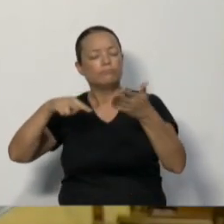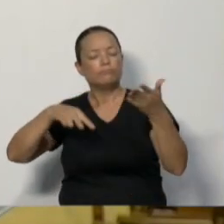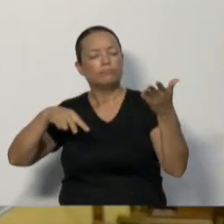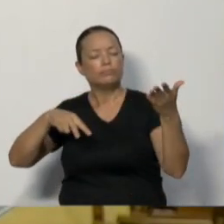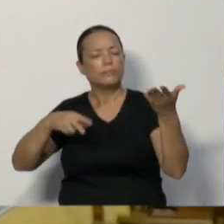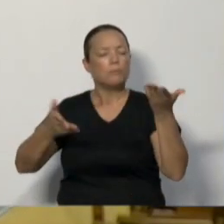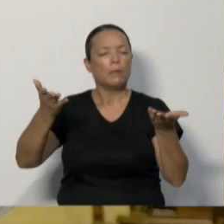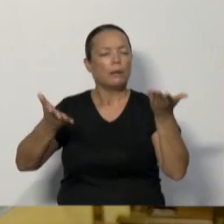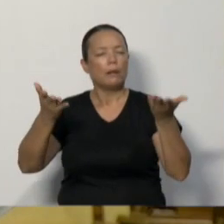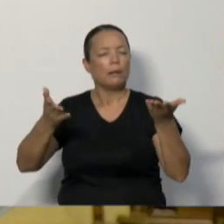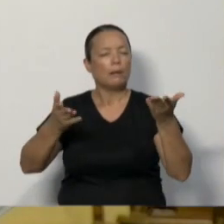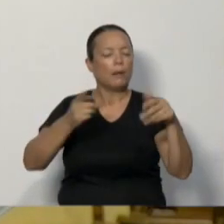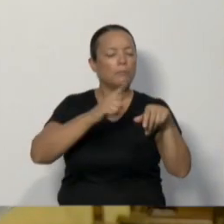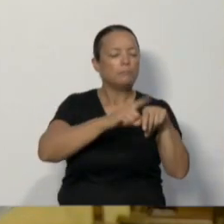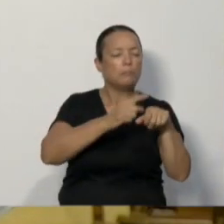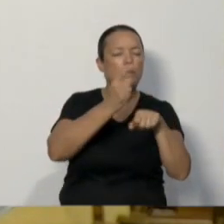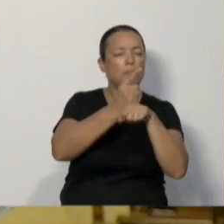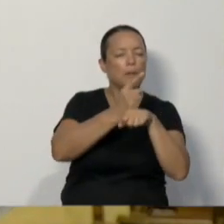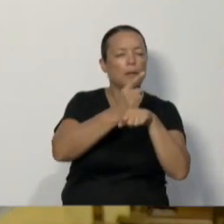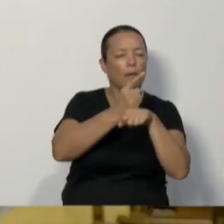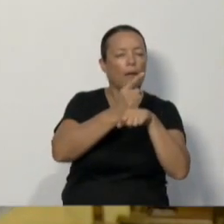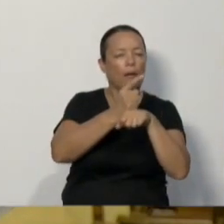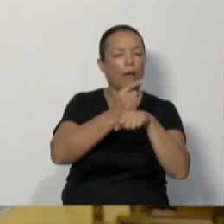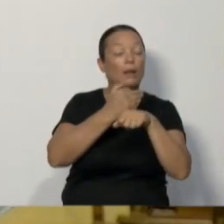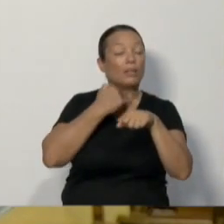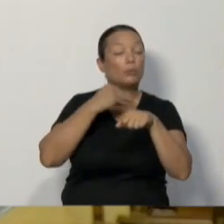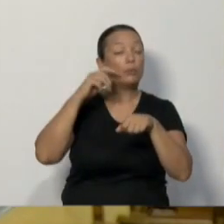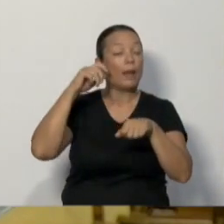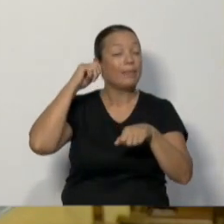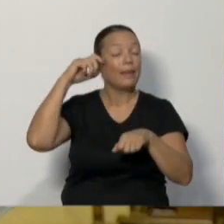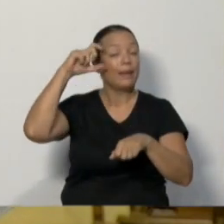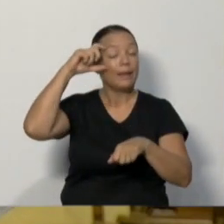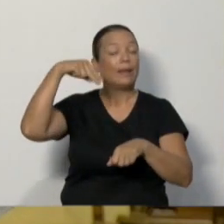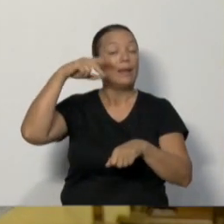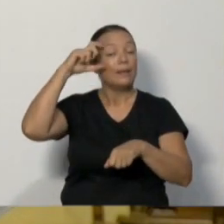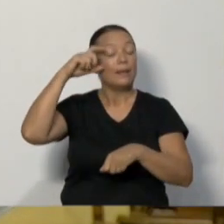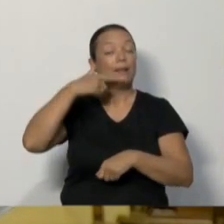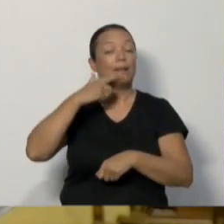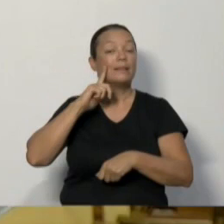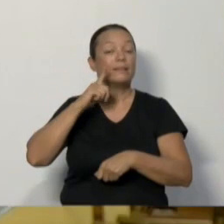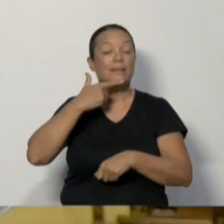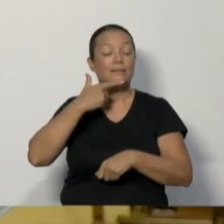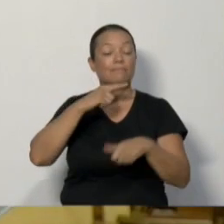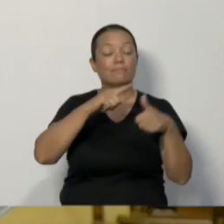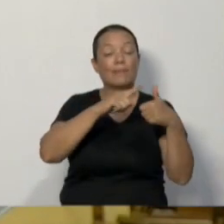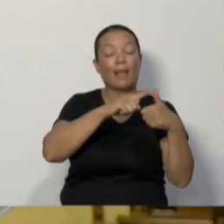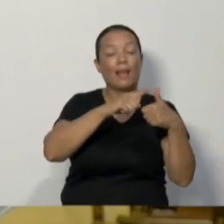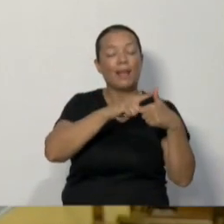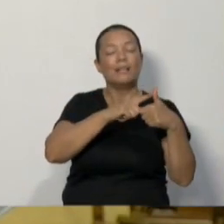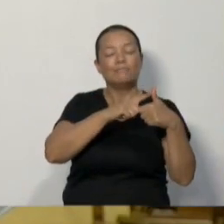haciendo un paralelo entre la primera lectura del libro del Génesis, que nos relata el sacrificio de